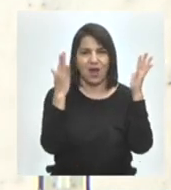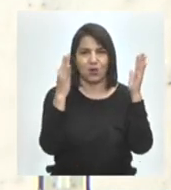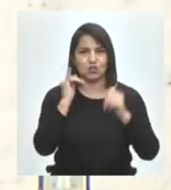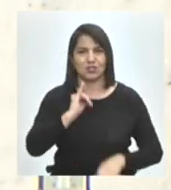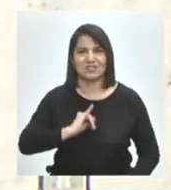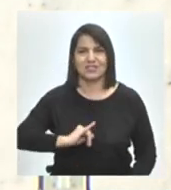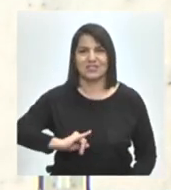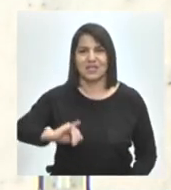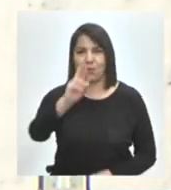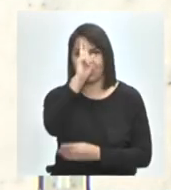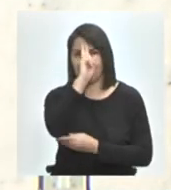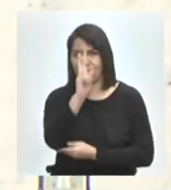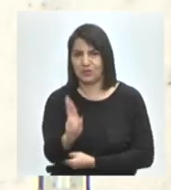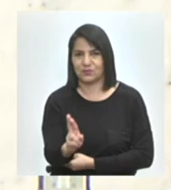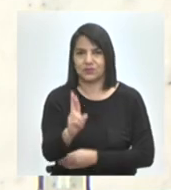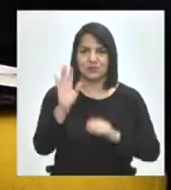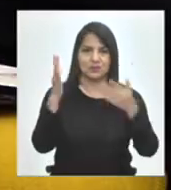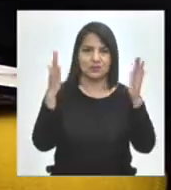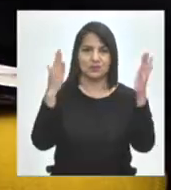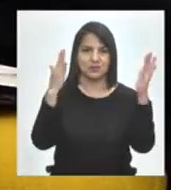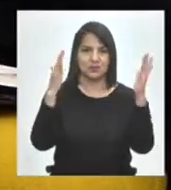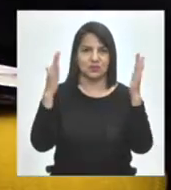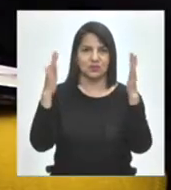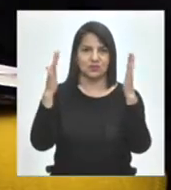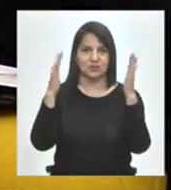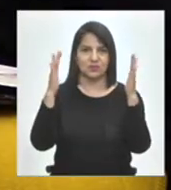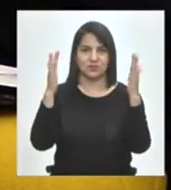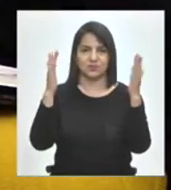permanente reconocimiento.